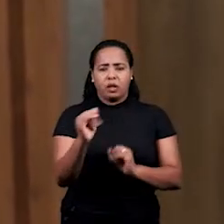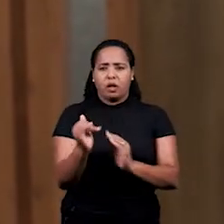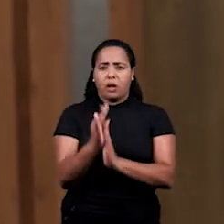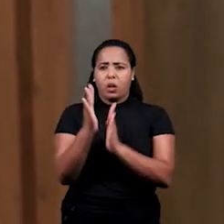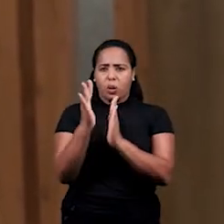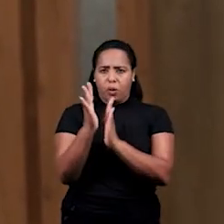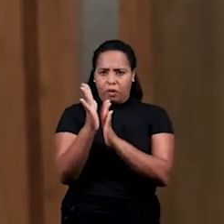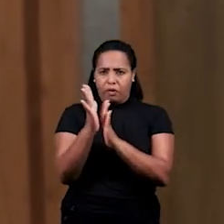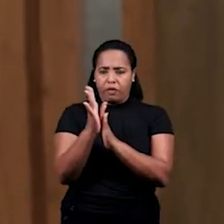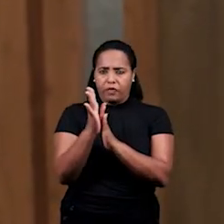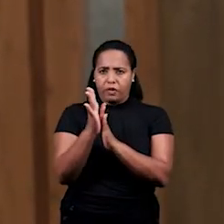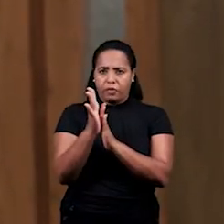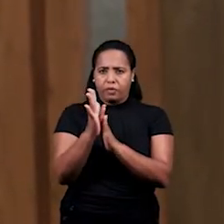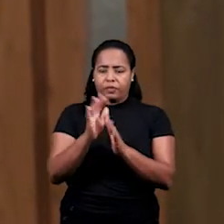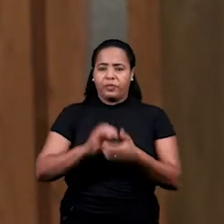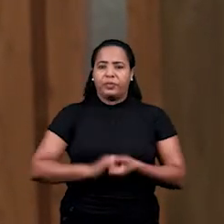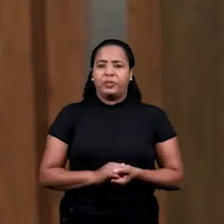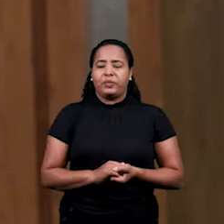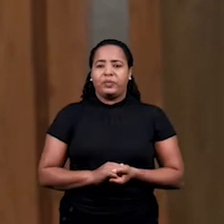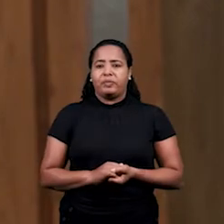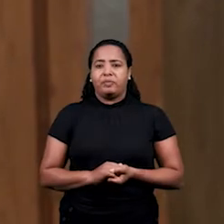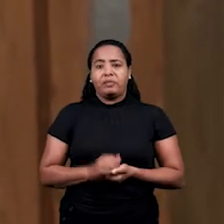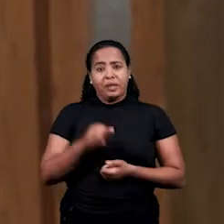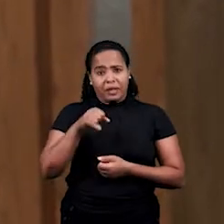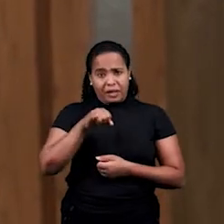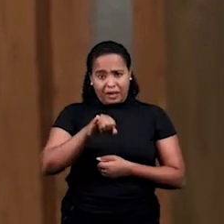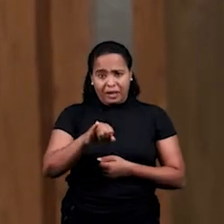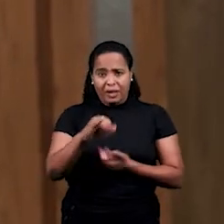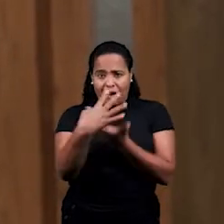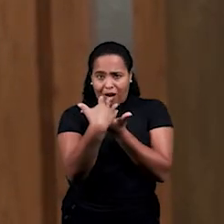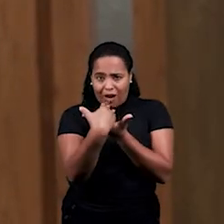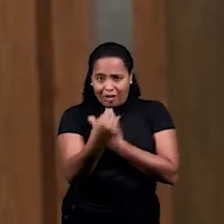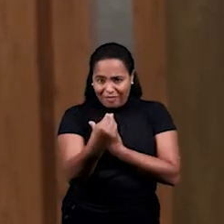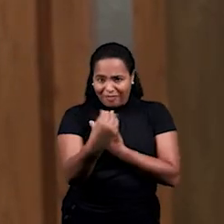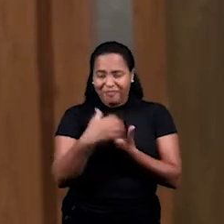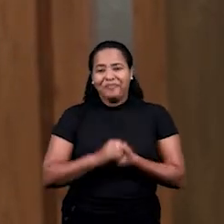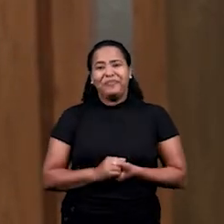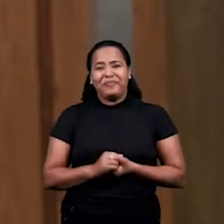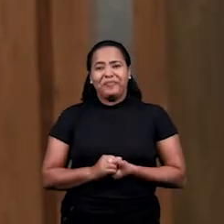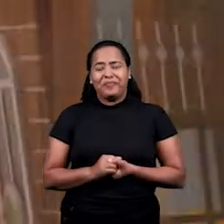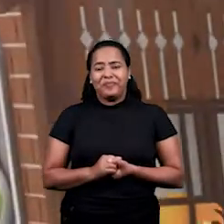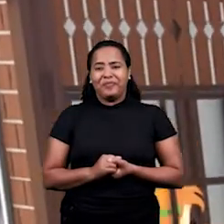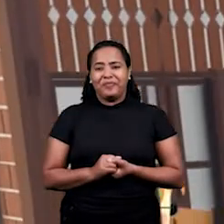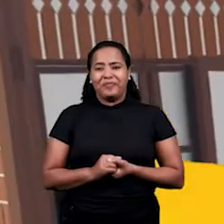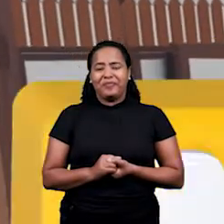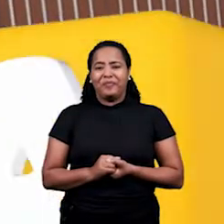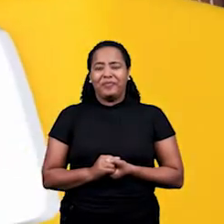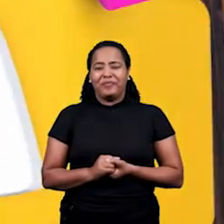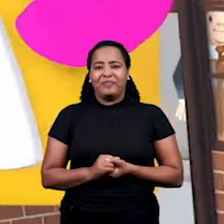Continuar alabando al Señor con el Lord. Dios habló conmigo. Y quien pueda, haga las mímicas.